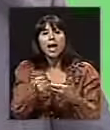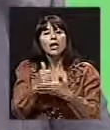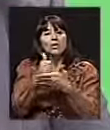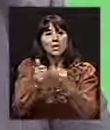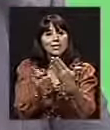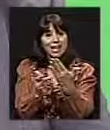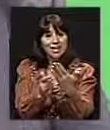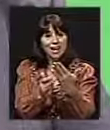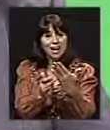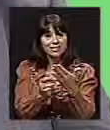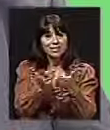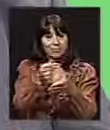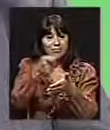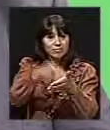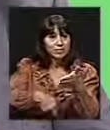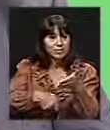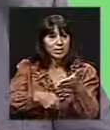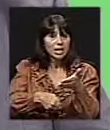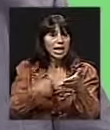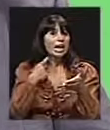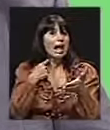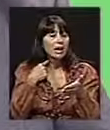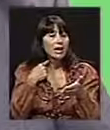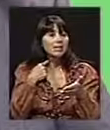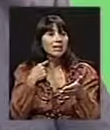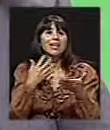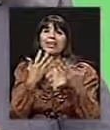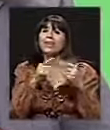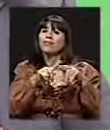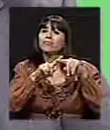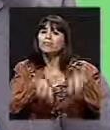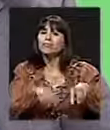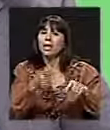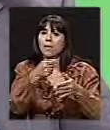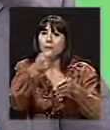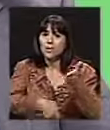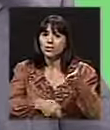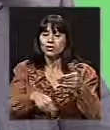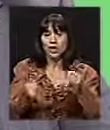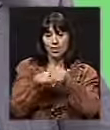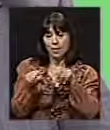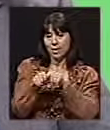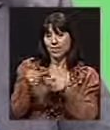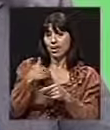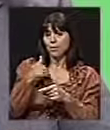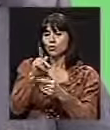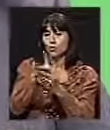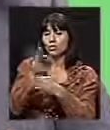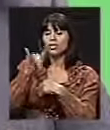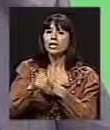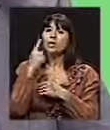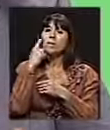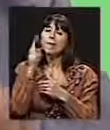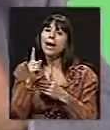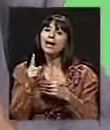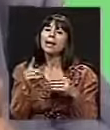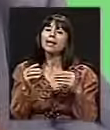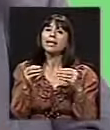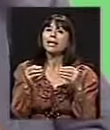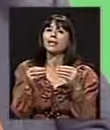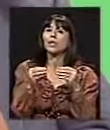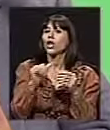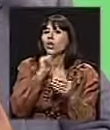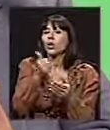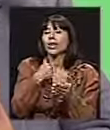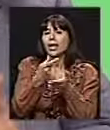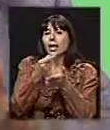son absurdamente caras en este país, que tenemos uno para exonerar los software que utilizan